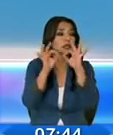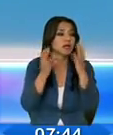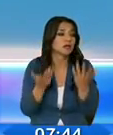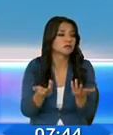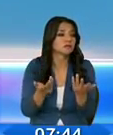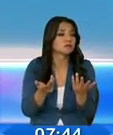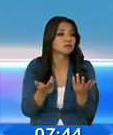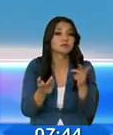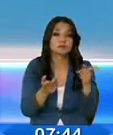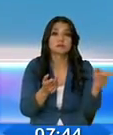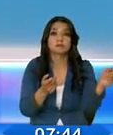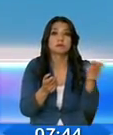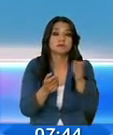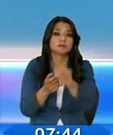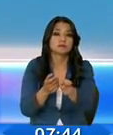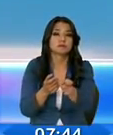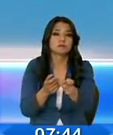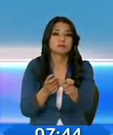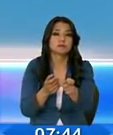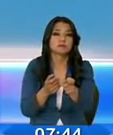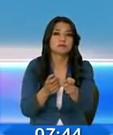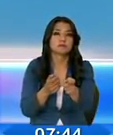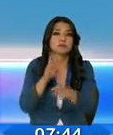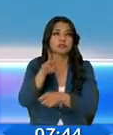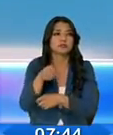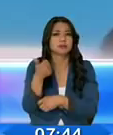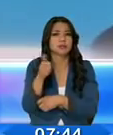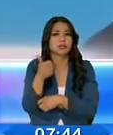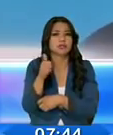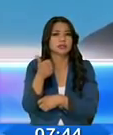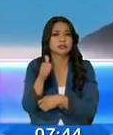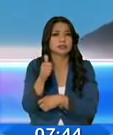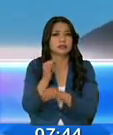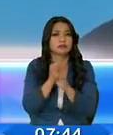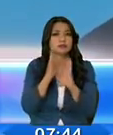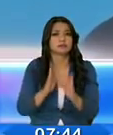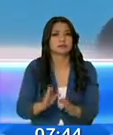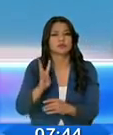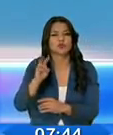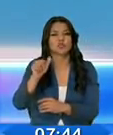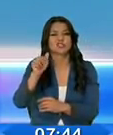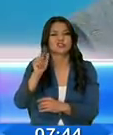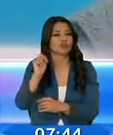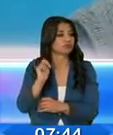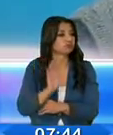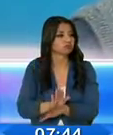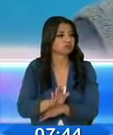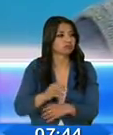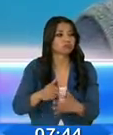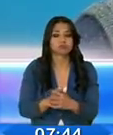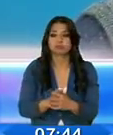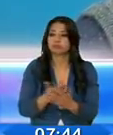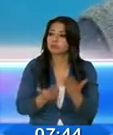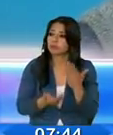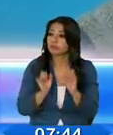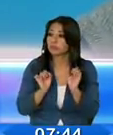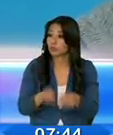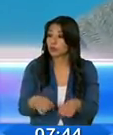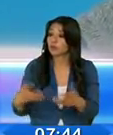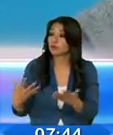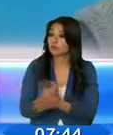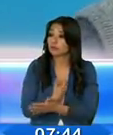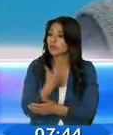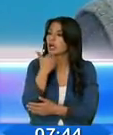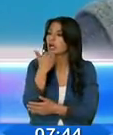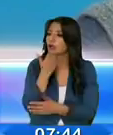Recursos No Renovables, que era en 2010 el ingeniero Wilson Pastor. En este caso, ¿se podrá recuperar